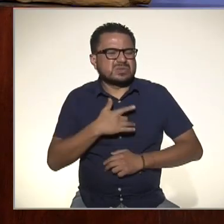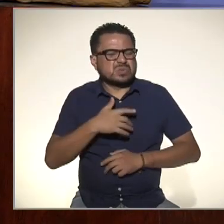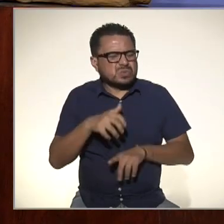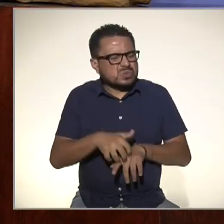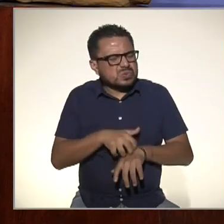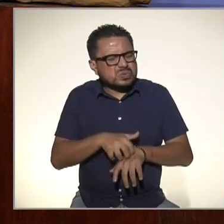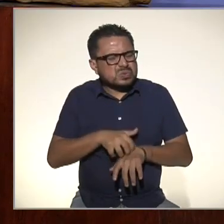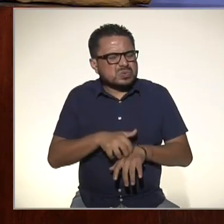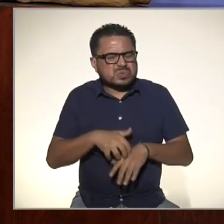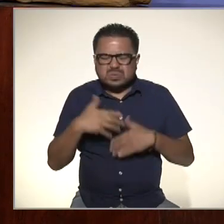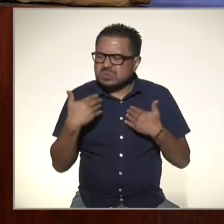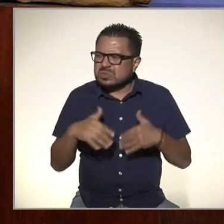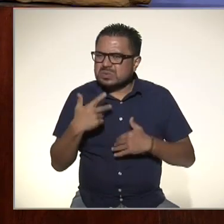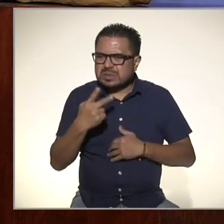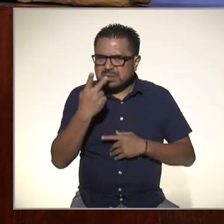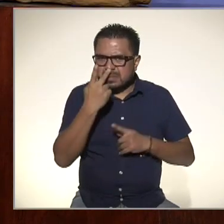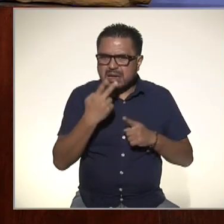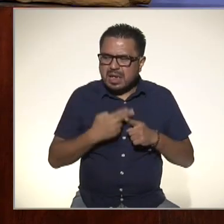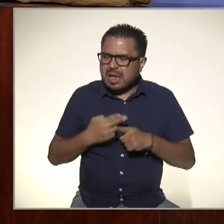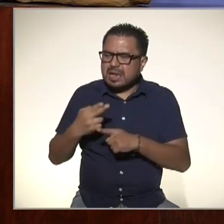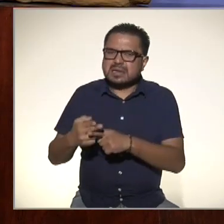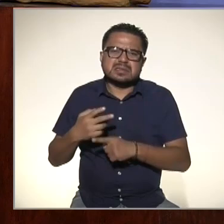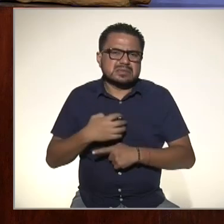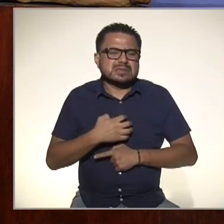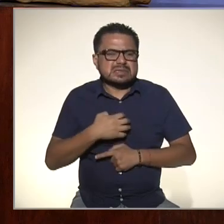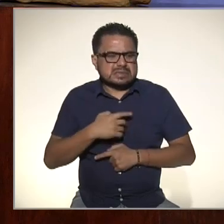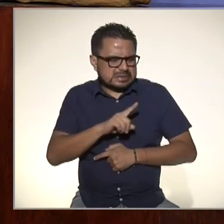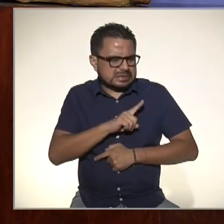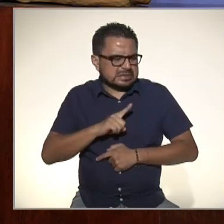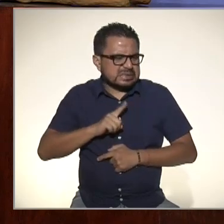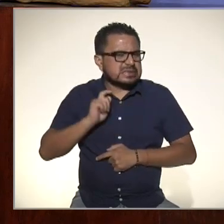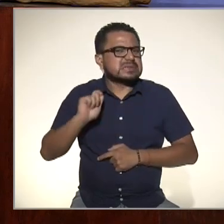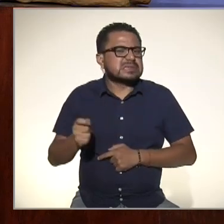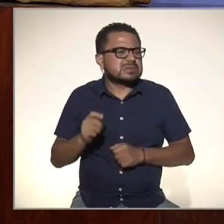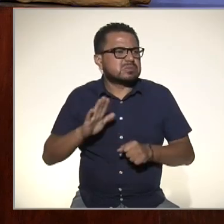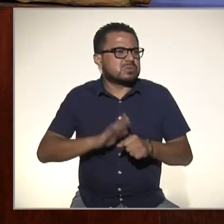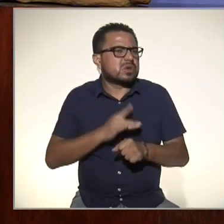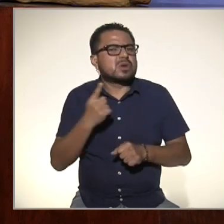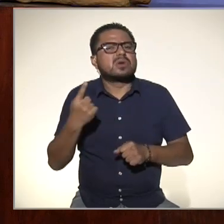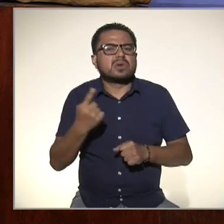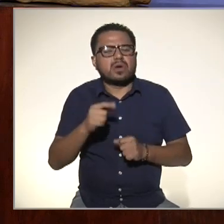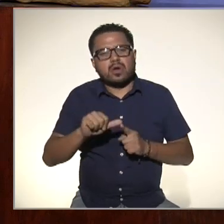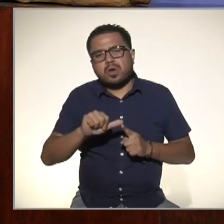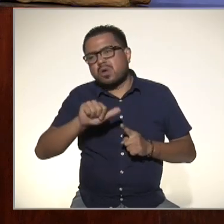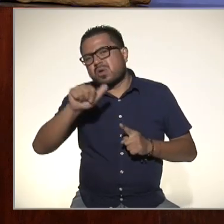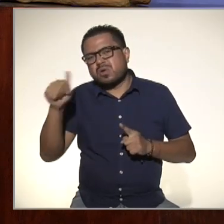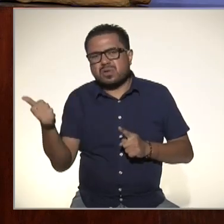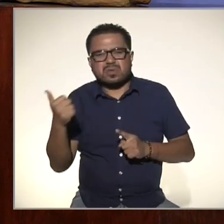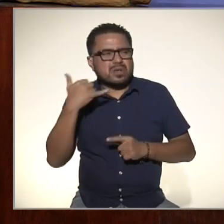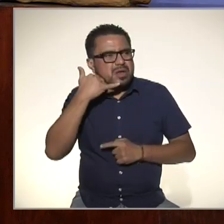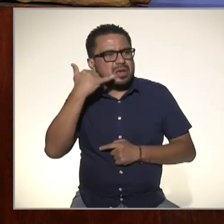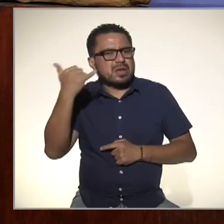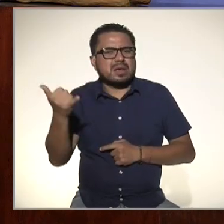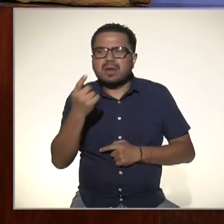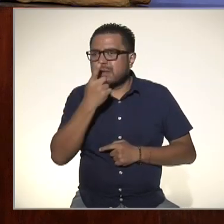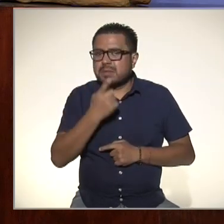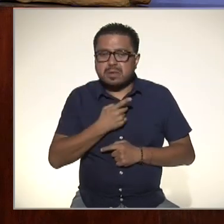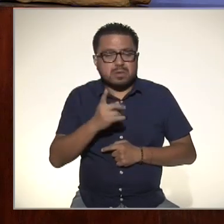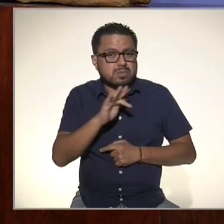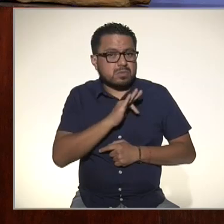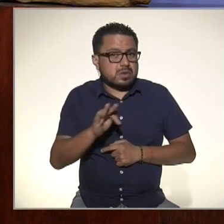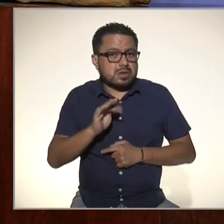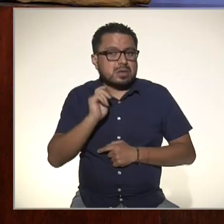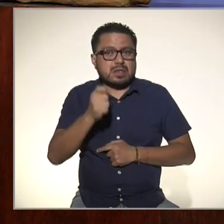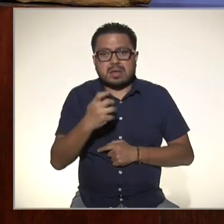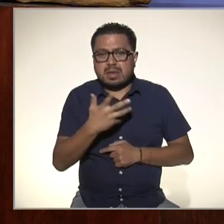o calor desde el pene hasta el ano. ¿A qué se debe esta situación? Otra llamada nos dice, ¿es posible